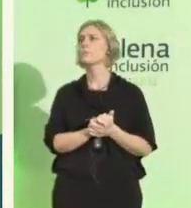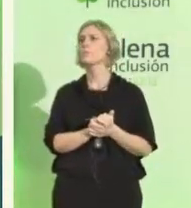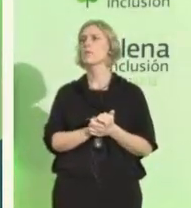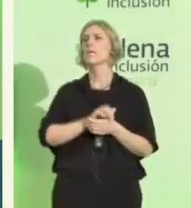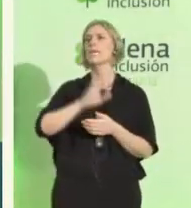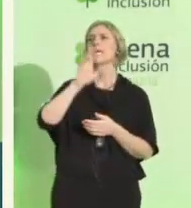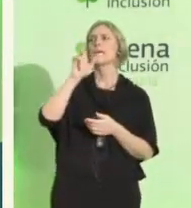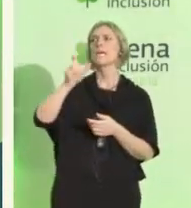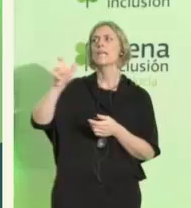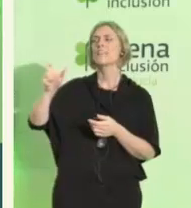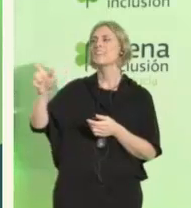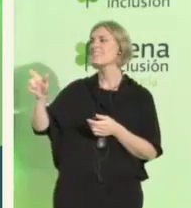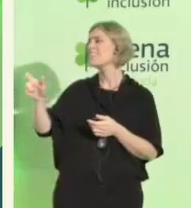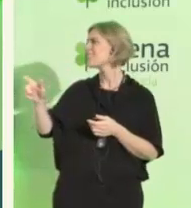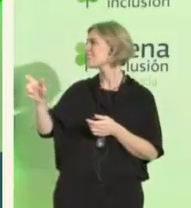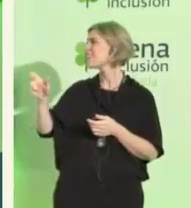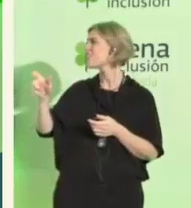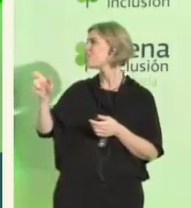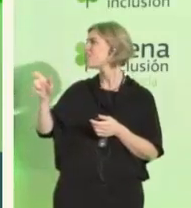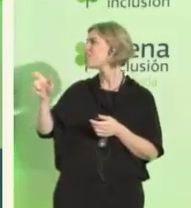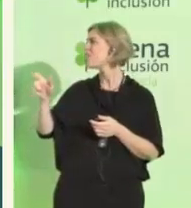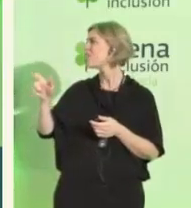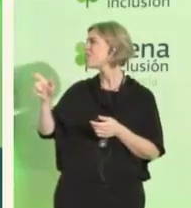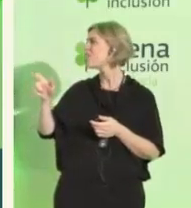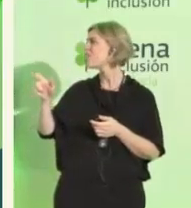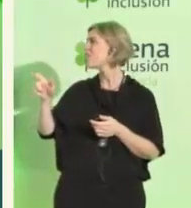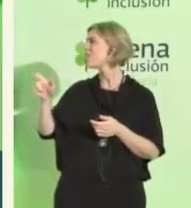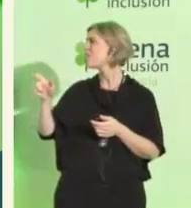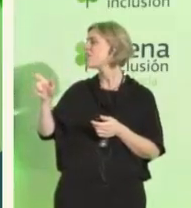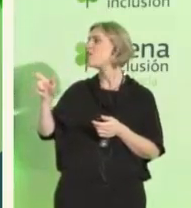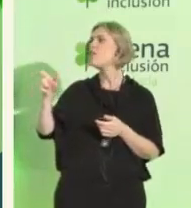que eran invisibles